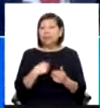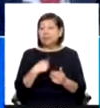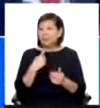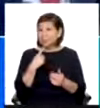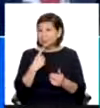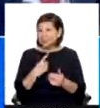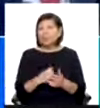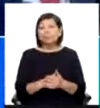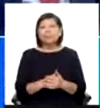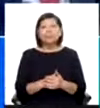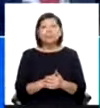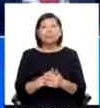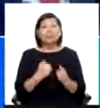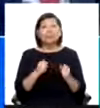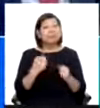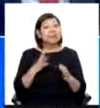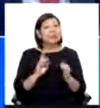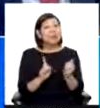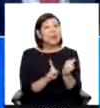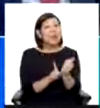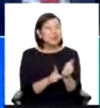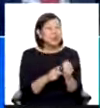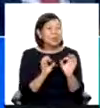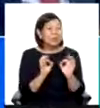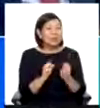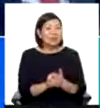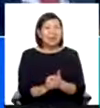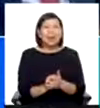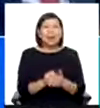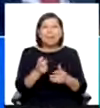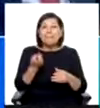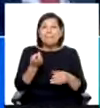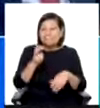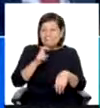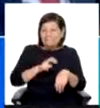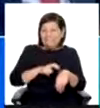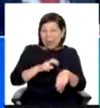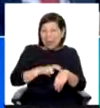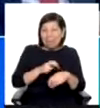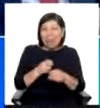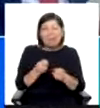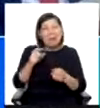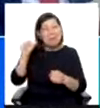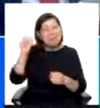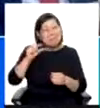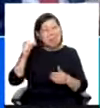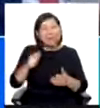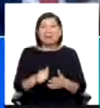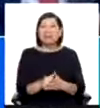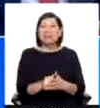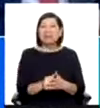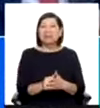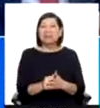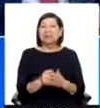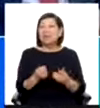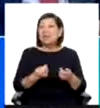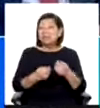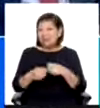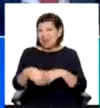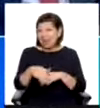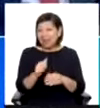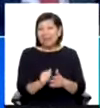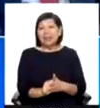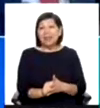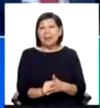comento, nosotros estamos acostumbrados muchos a la papa mucho más barata o la que se encuentra en el mercado.